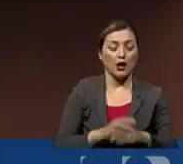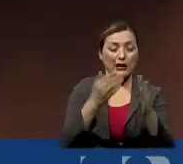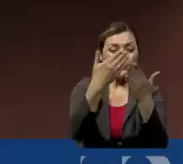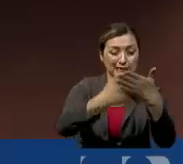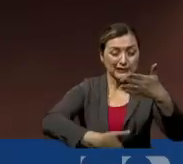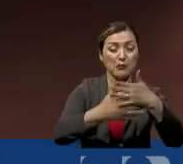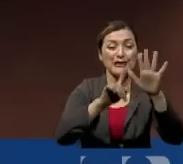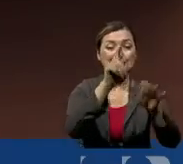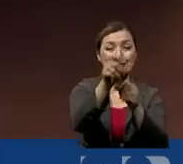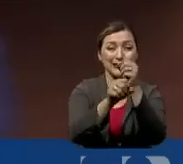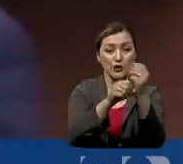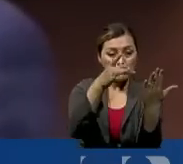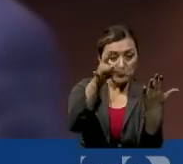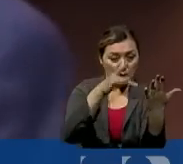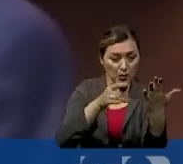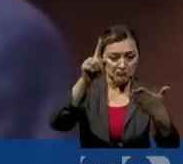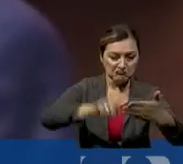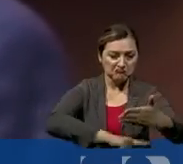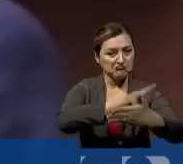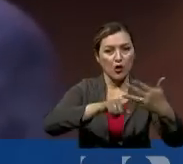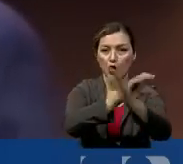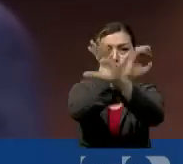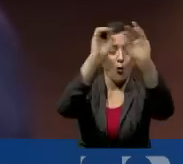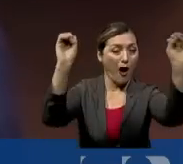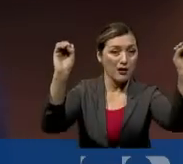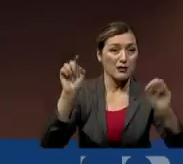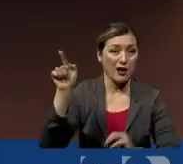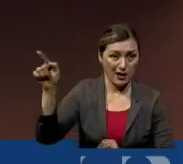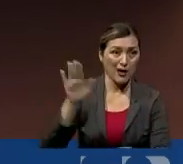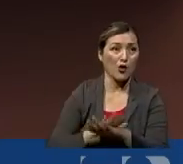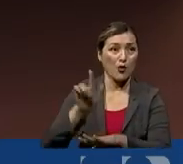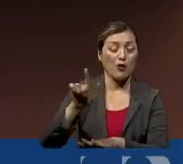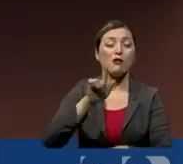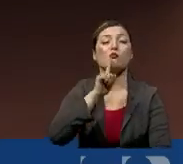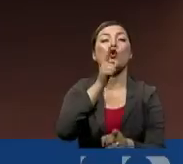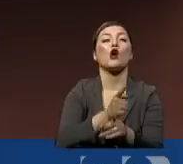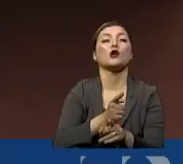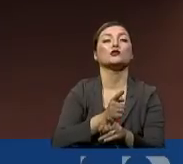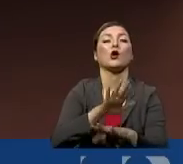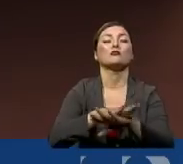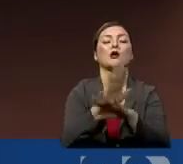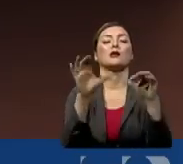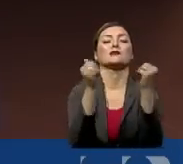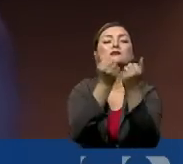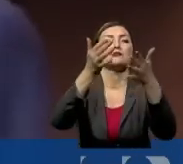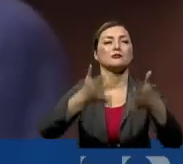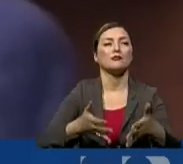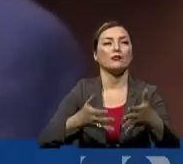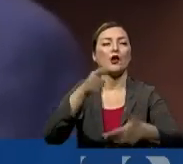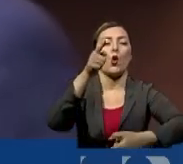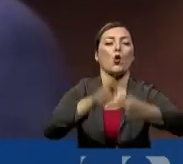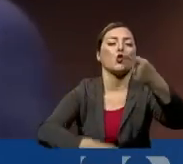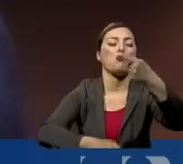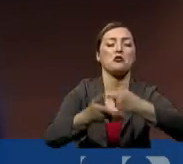durar 6 años. Lo declaró agotado. Por eso, señoras asambleístas, señor asambleísta, no